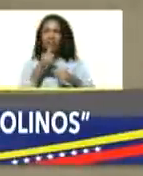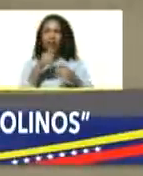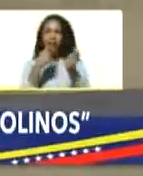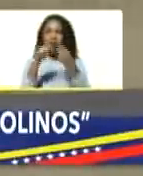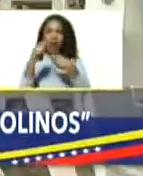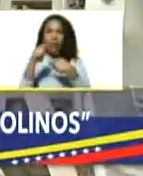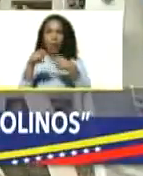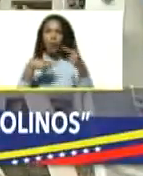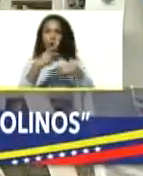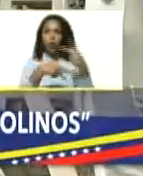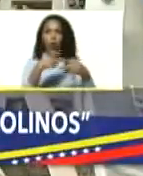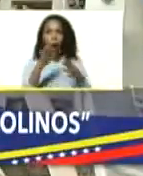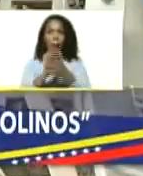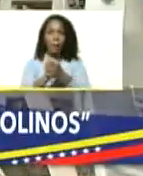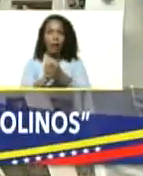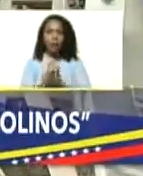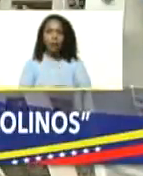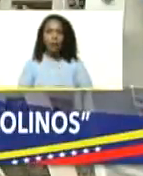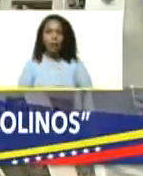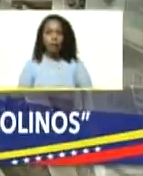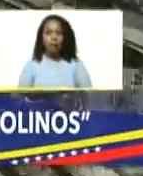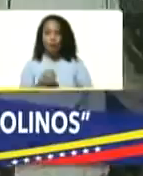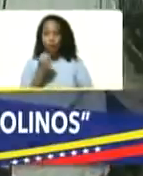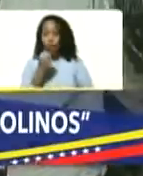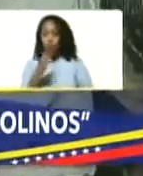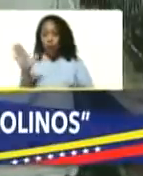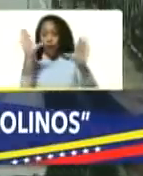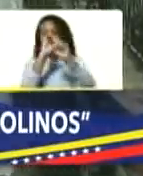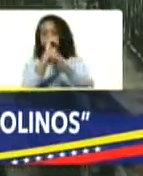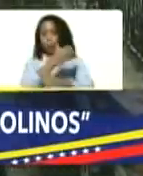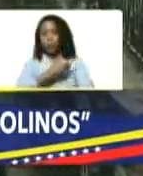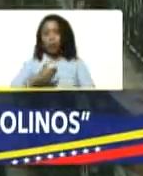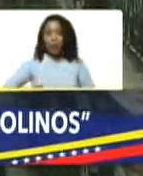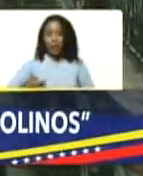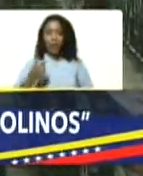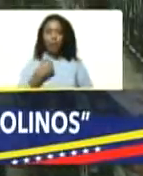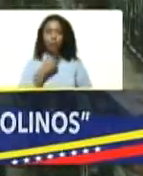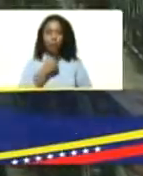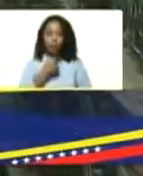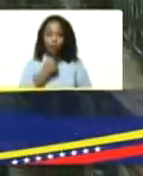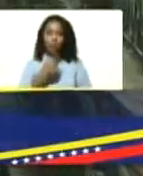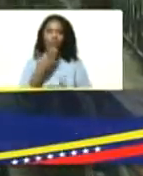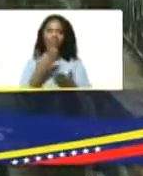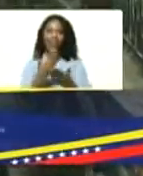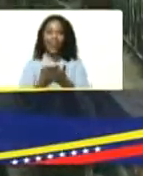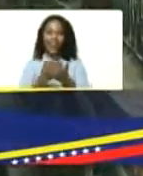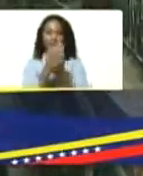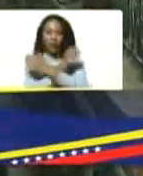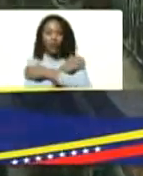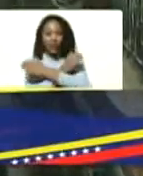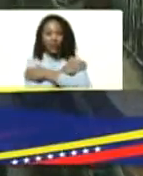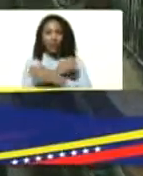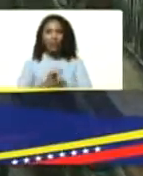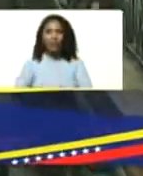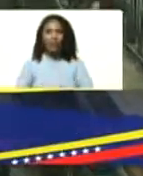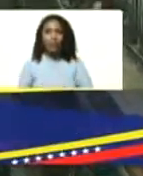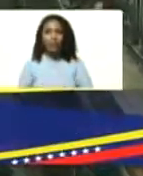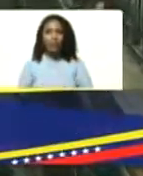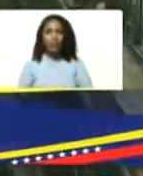adelante por favor amiga aurora buenas noches presidente encantada y agradecida por sus felicitaciones